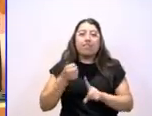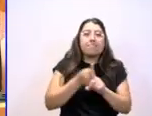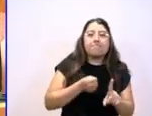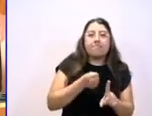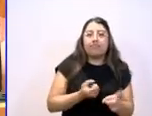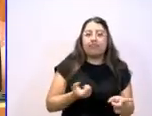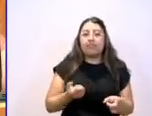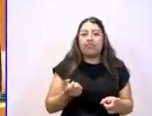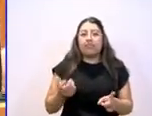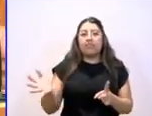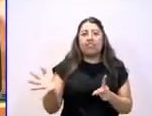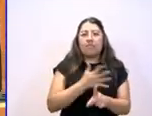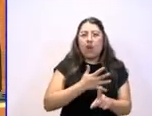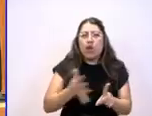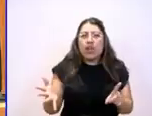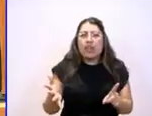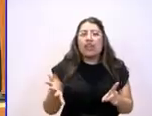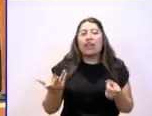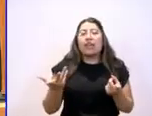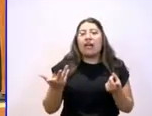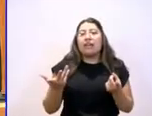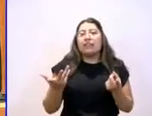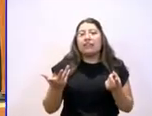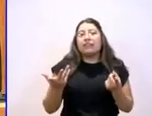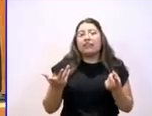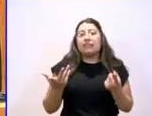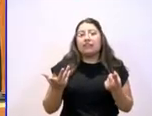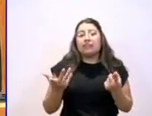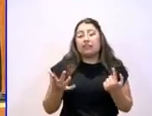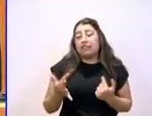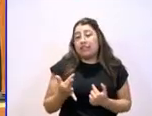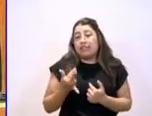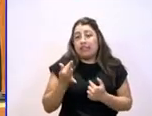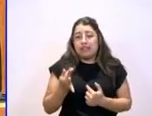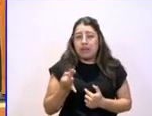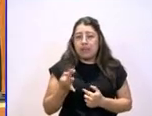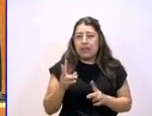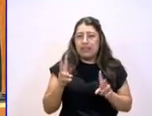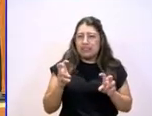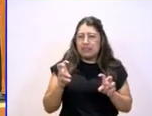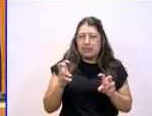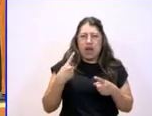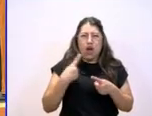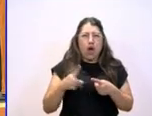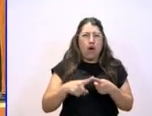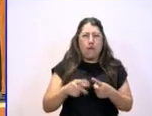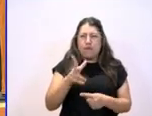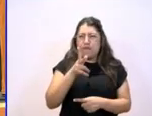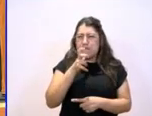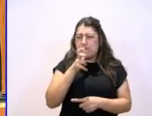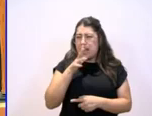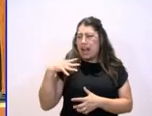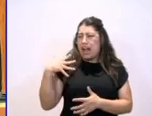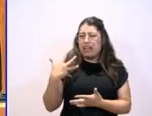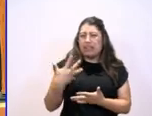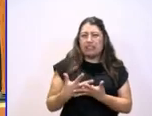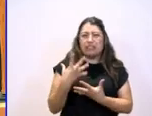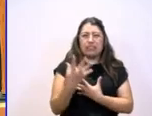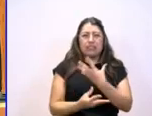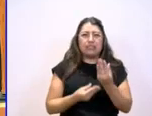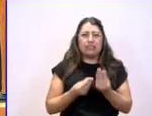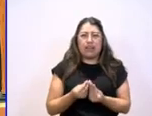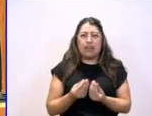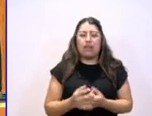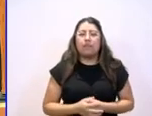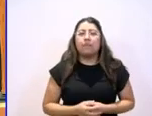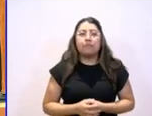la violencia y, desde luego, las atrocidades que se vienen cometiendo. Y